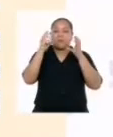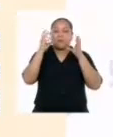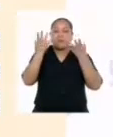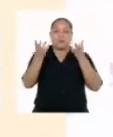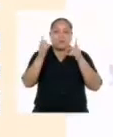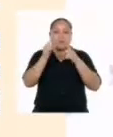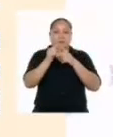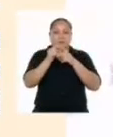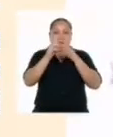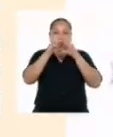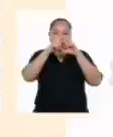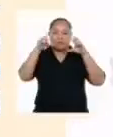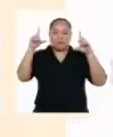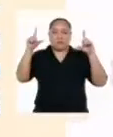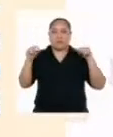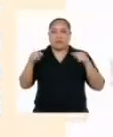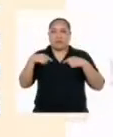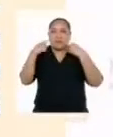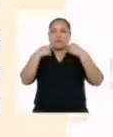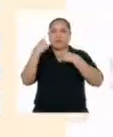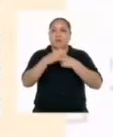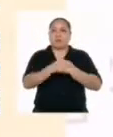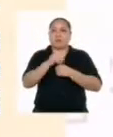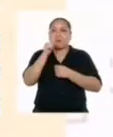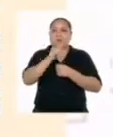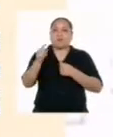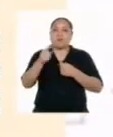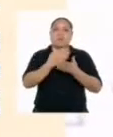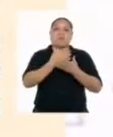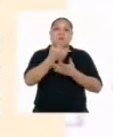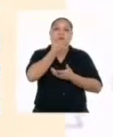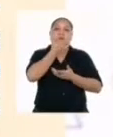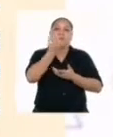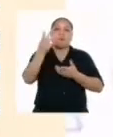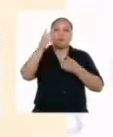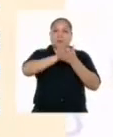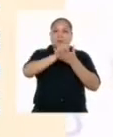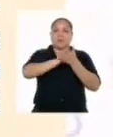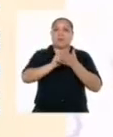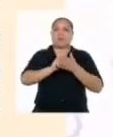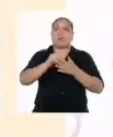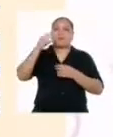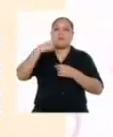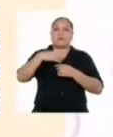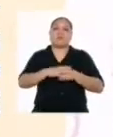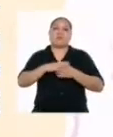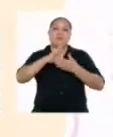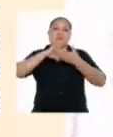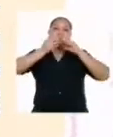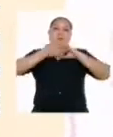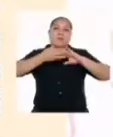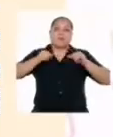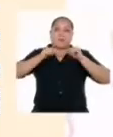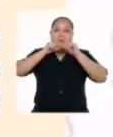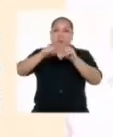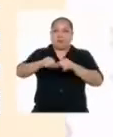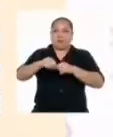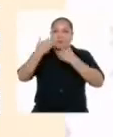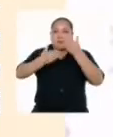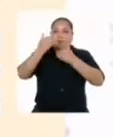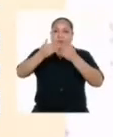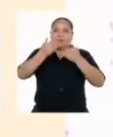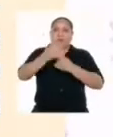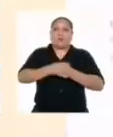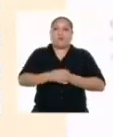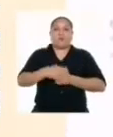adelanta de manera general sobre aquello que tratará el texto. La narración sigue la secuencia,